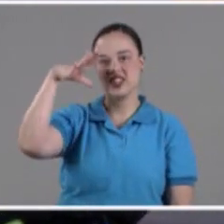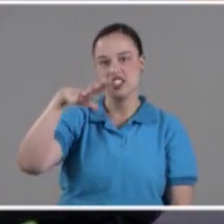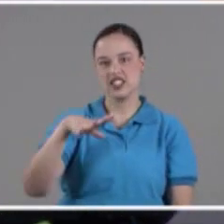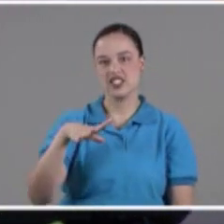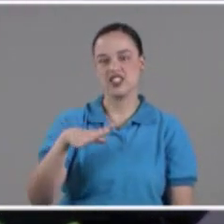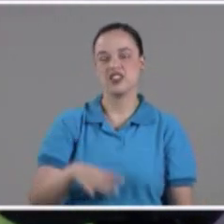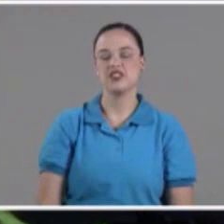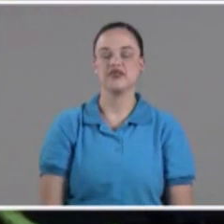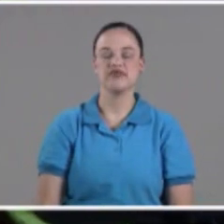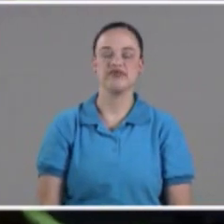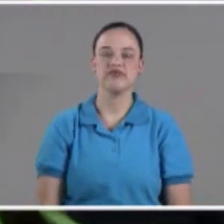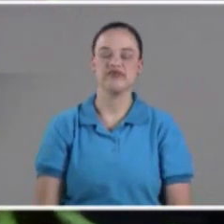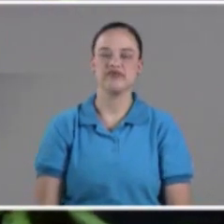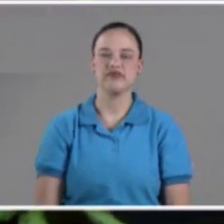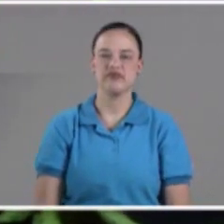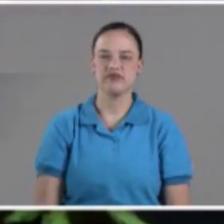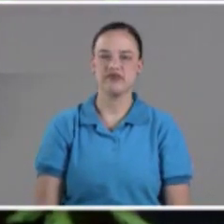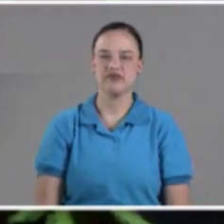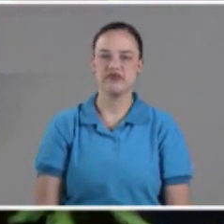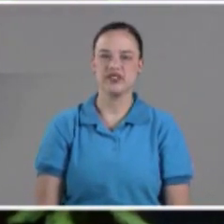él me corrige